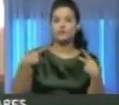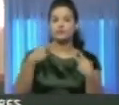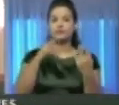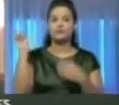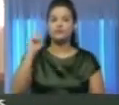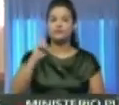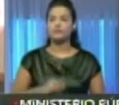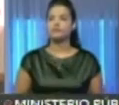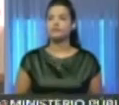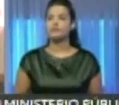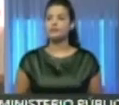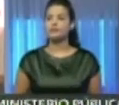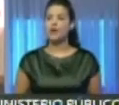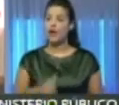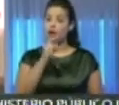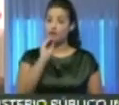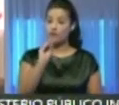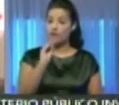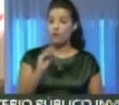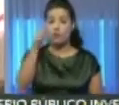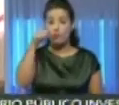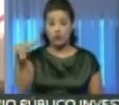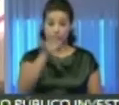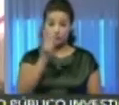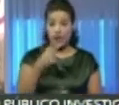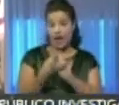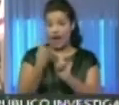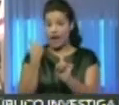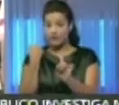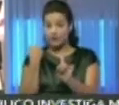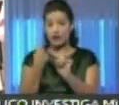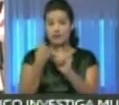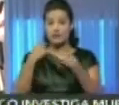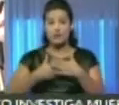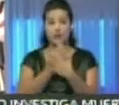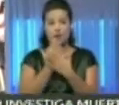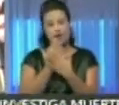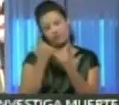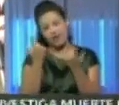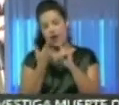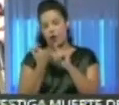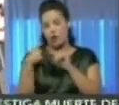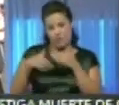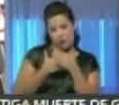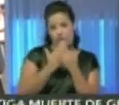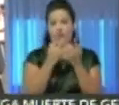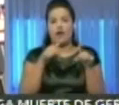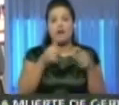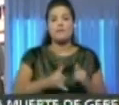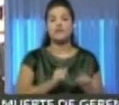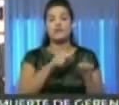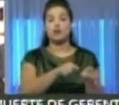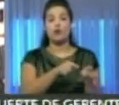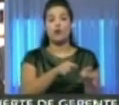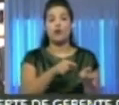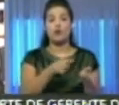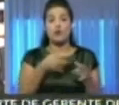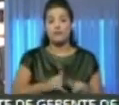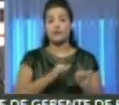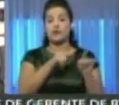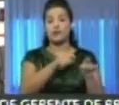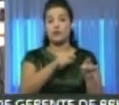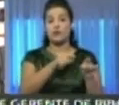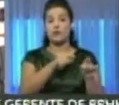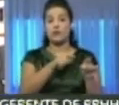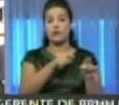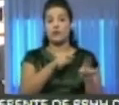Venezuela que en la noche de ayer, en la madrugada de hoy, mi hijo Mauricio Bernal dio de baja